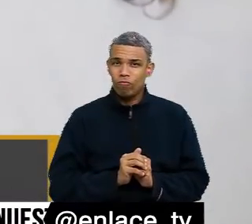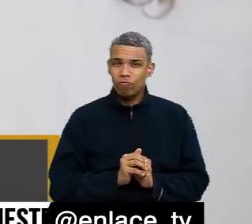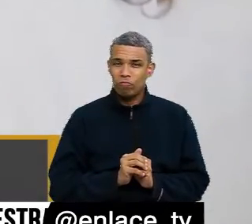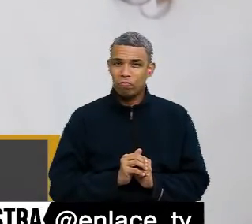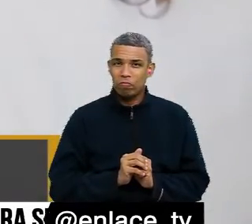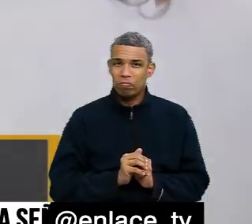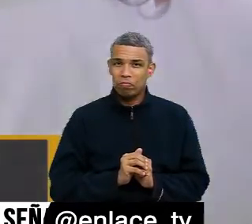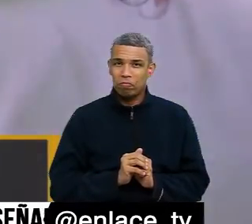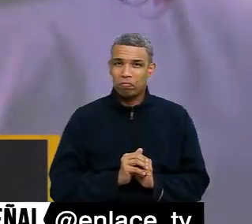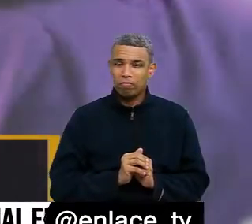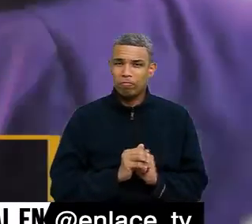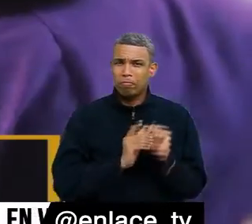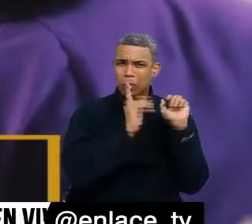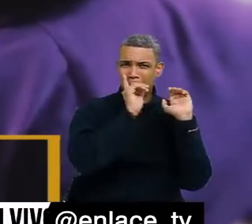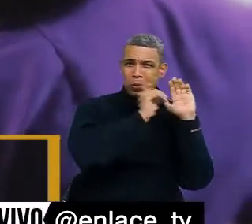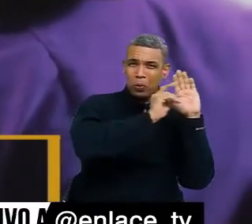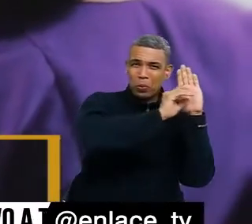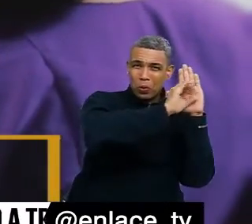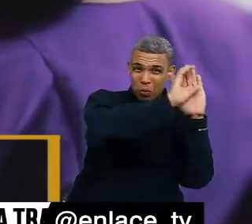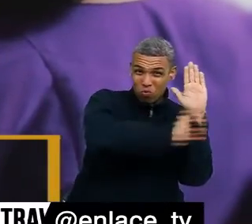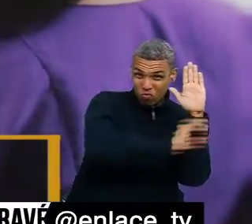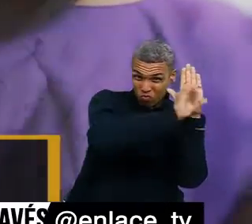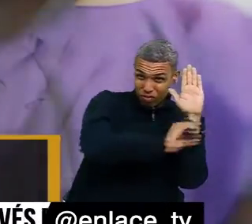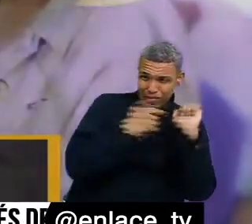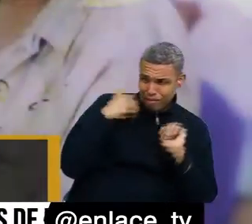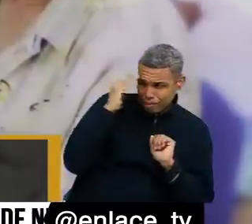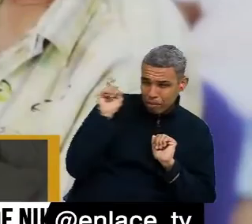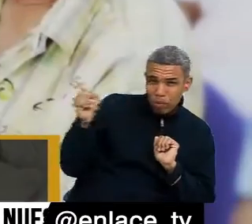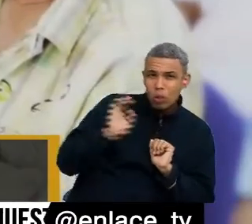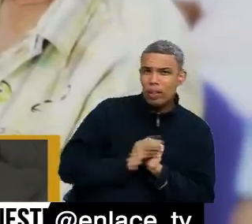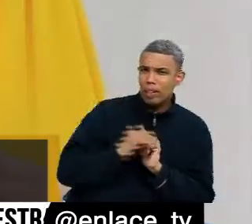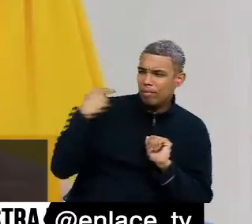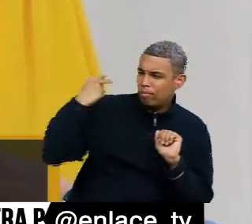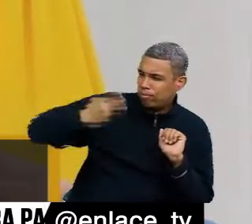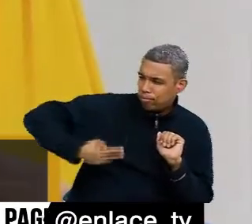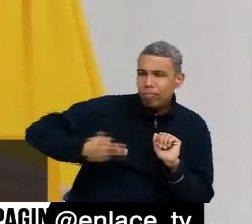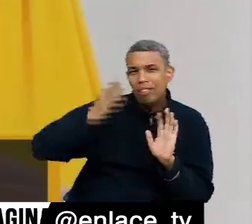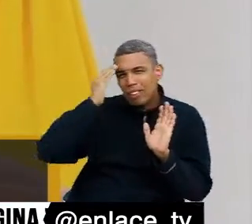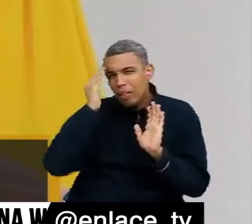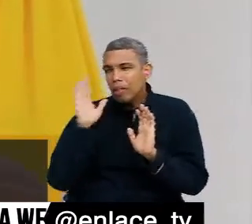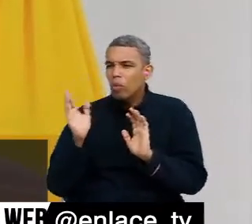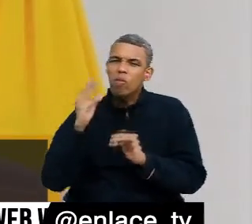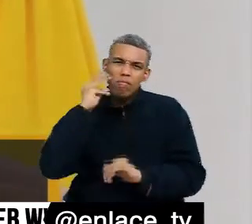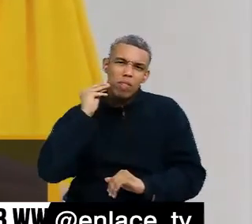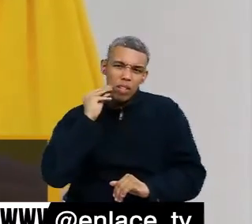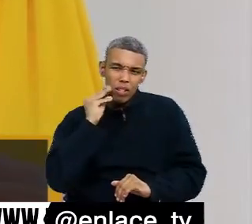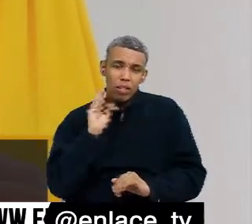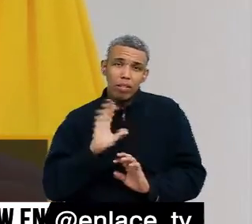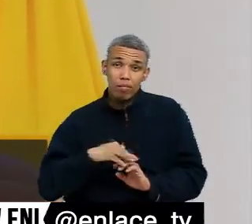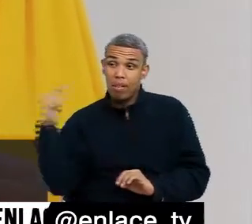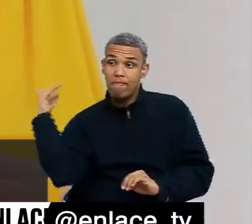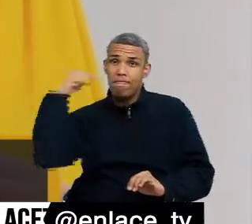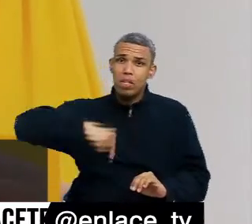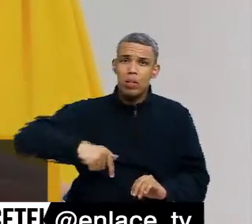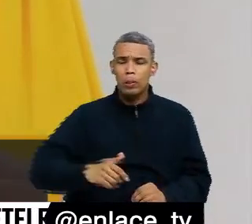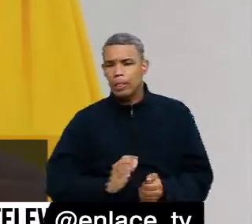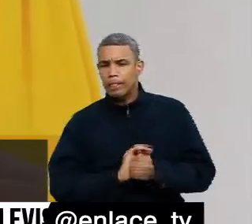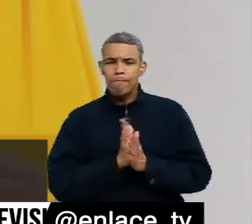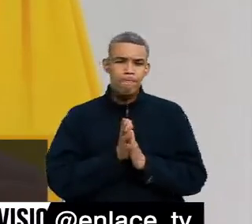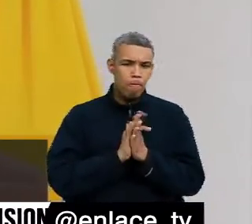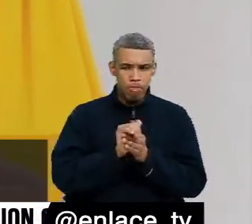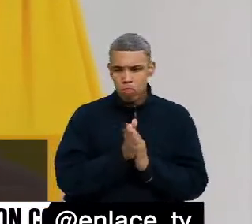para la S en manos de él. Hay un buen equipo humano, sé que tendrá que llegar a imponer su estilo, hacer sus correctivos.